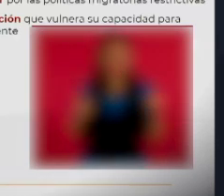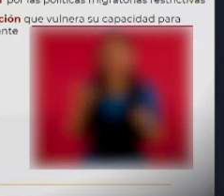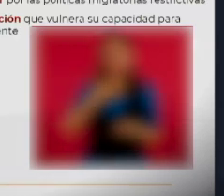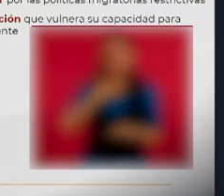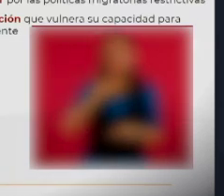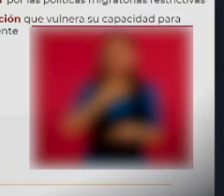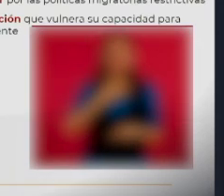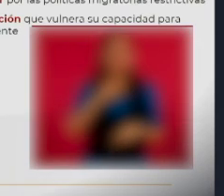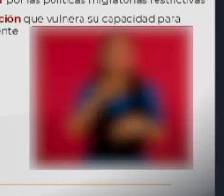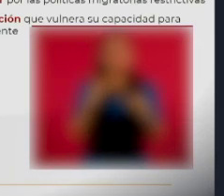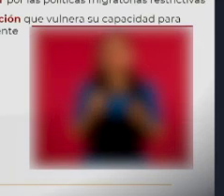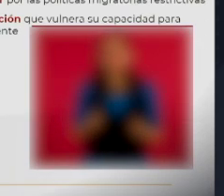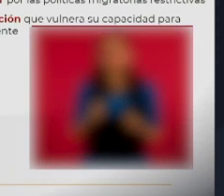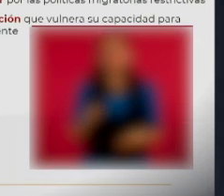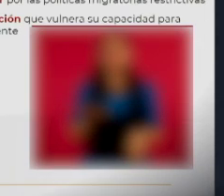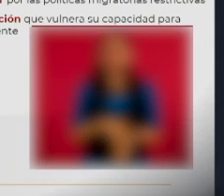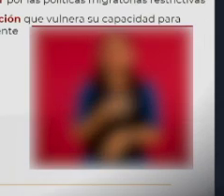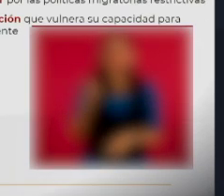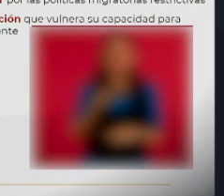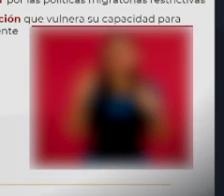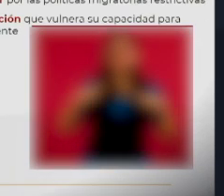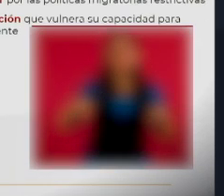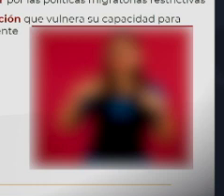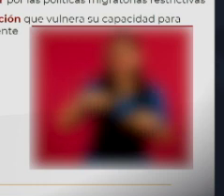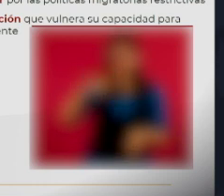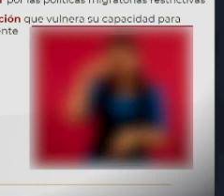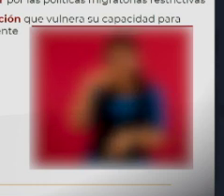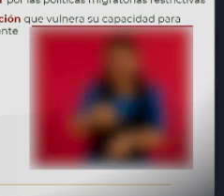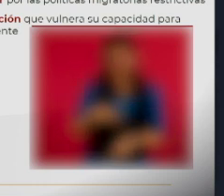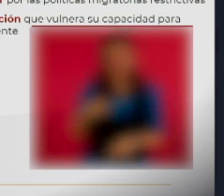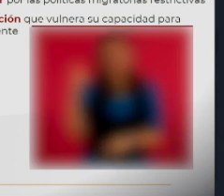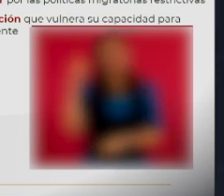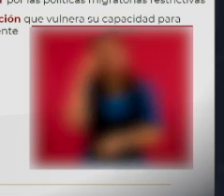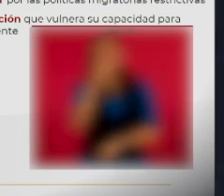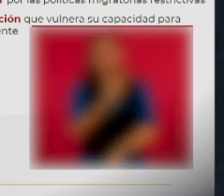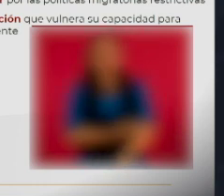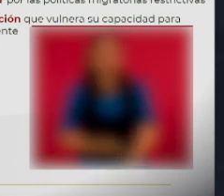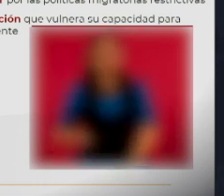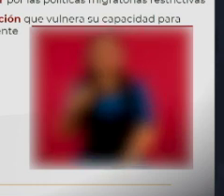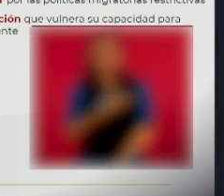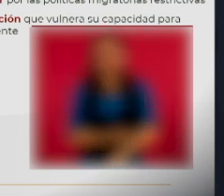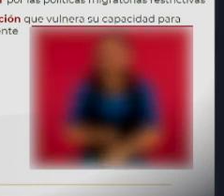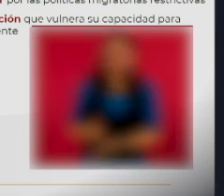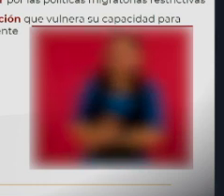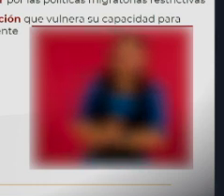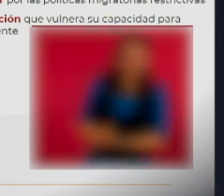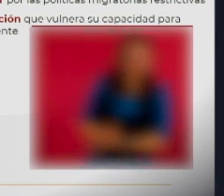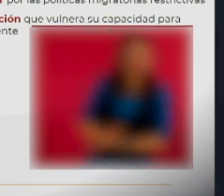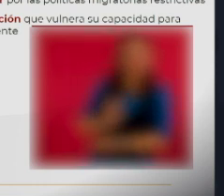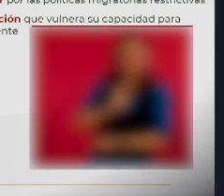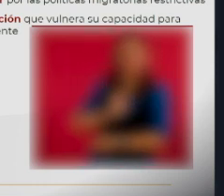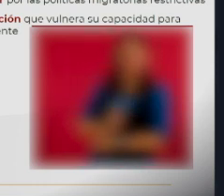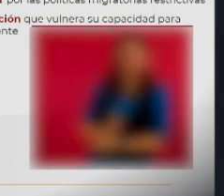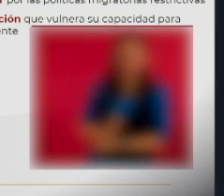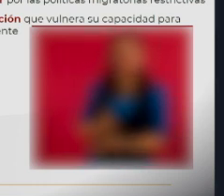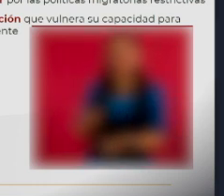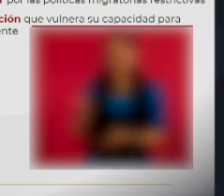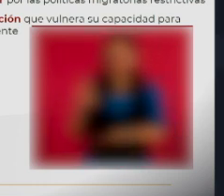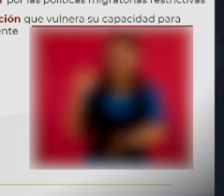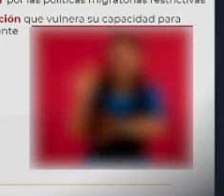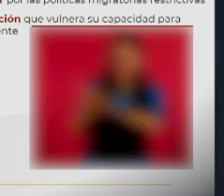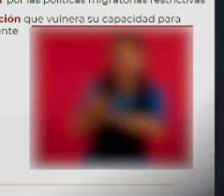nuestros mexicanos es regularizarse, sufren discriminación, xenofobia y tienen temor a denunciar delitos,